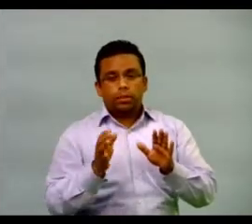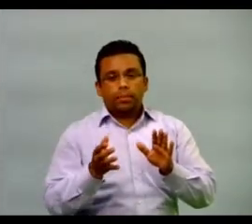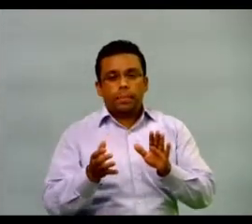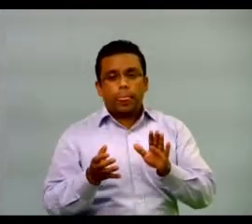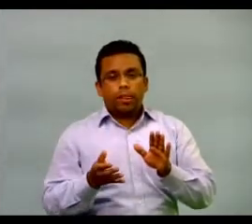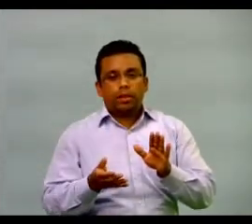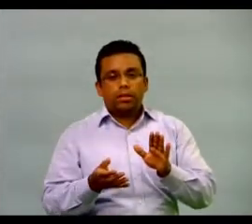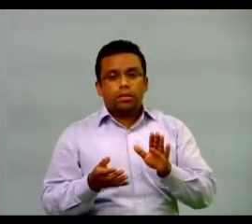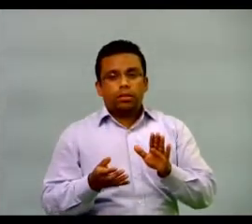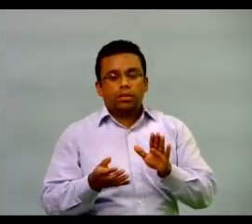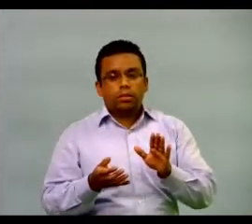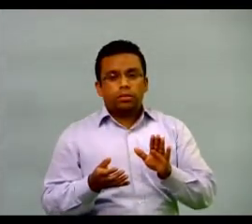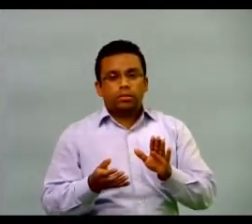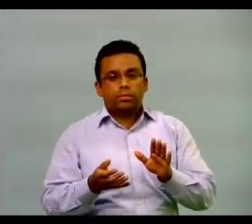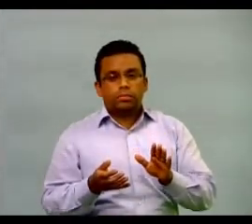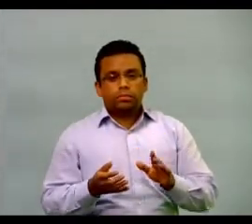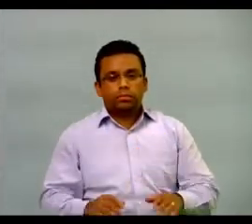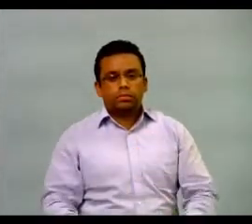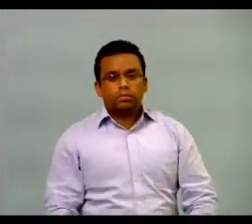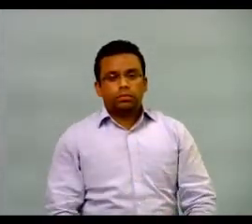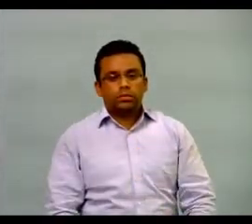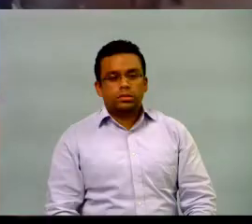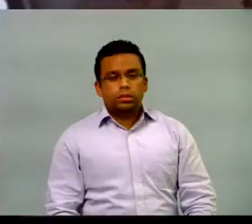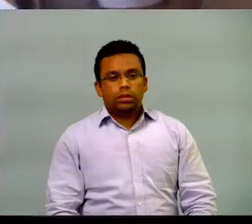al comunicarse en redes sociales.